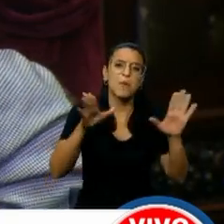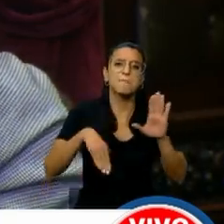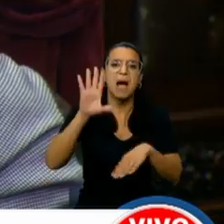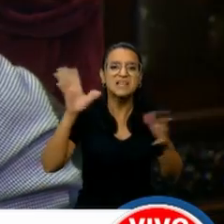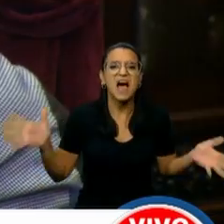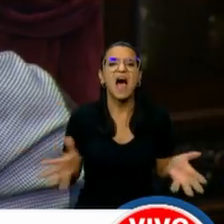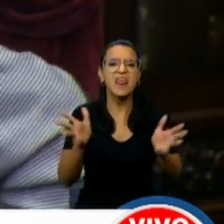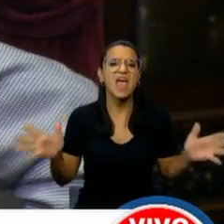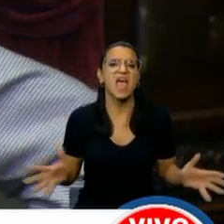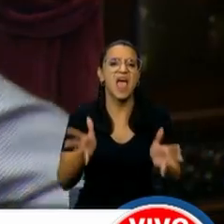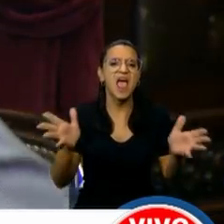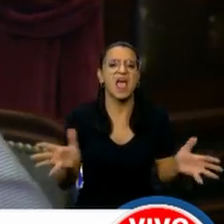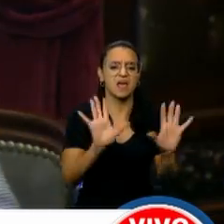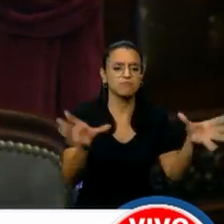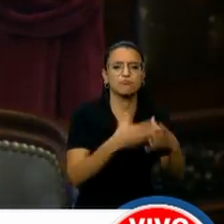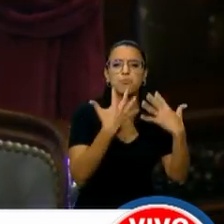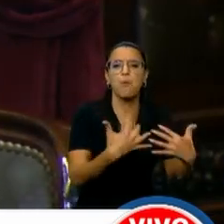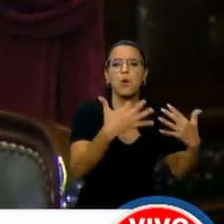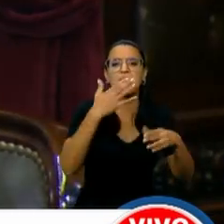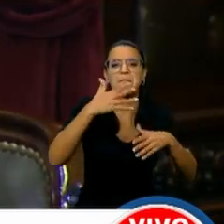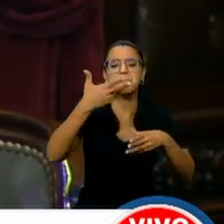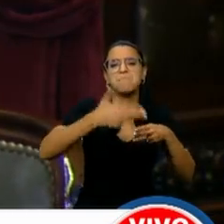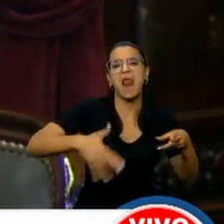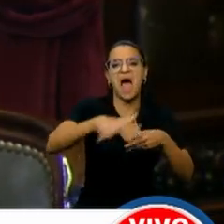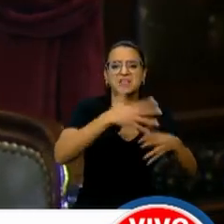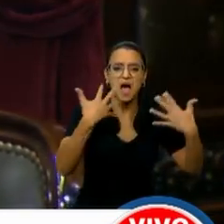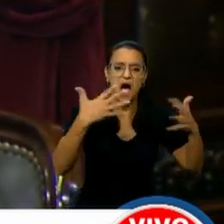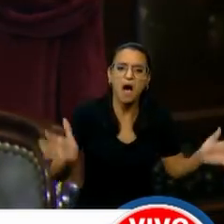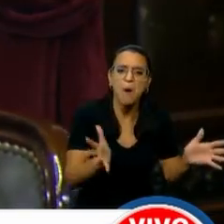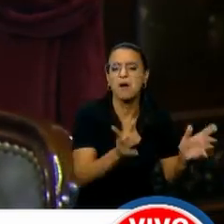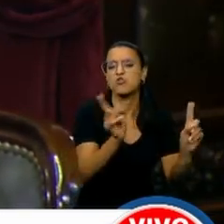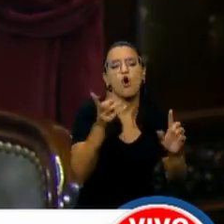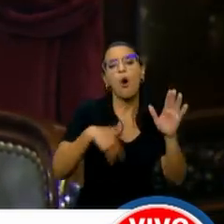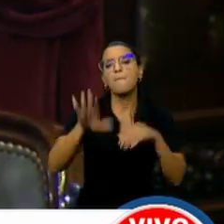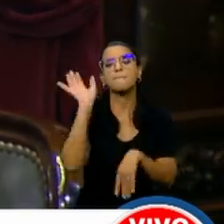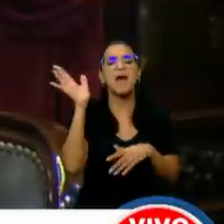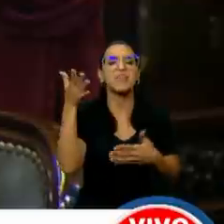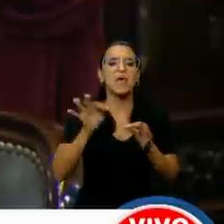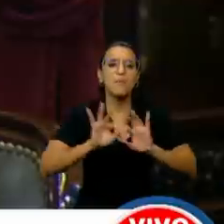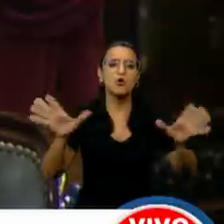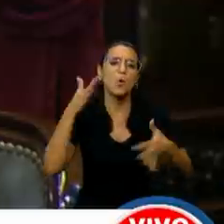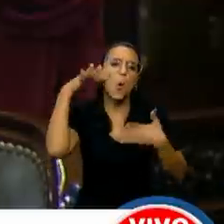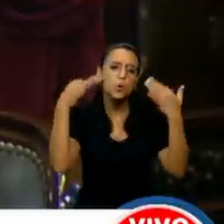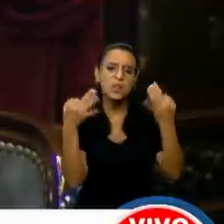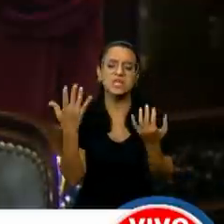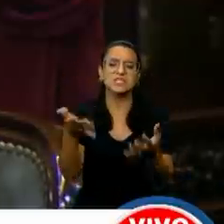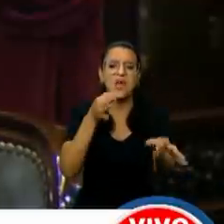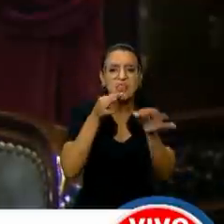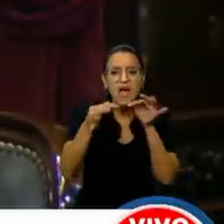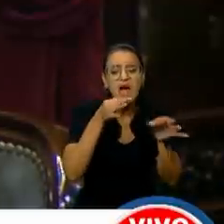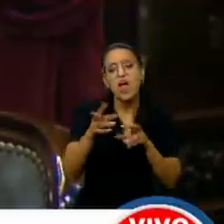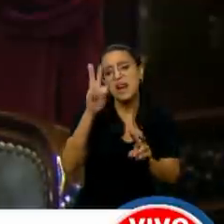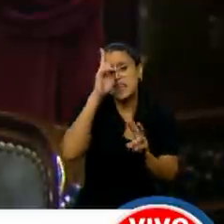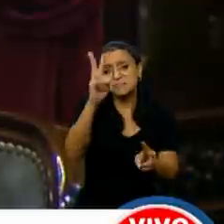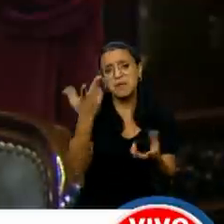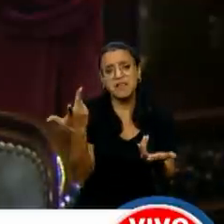arengas sectaria y populista en una plaza hay más democracia con justicia con diálogo respetando las